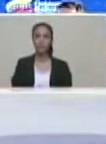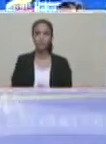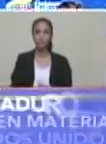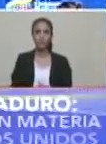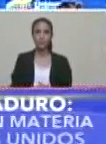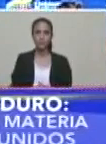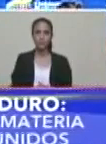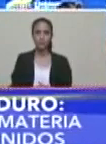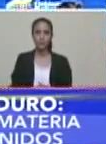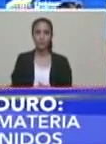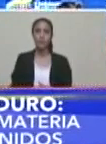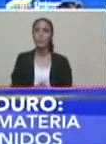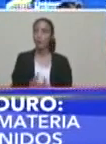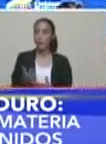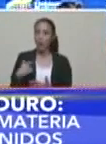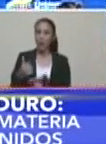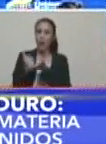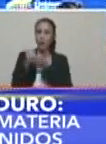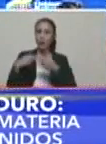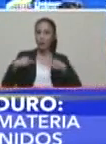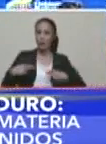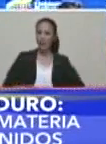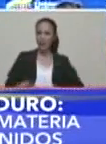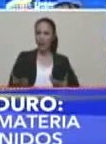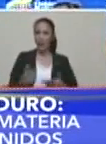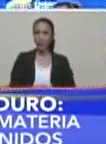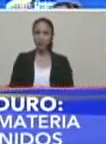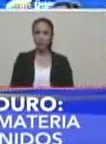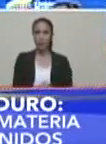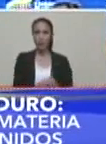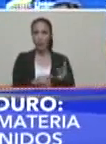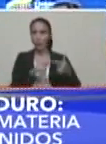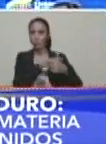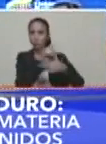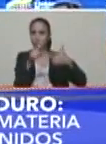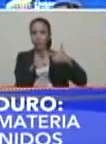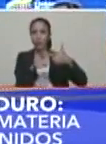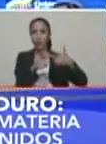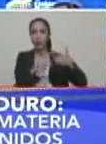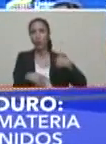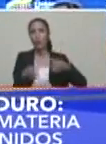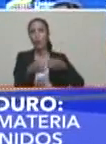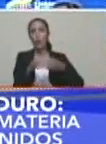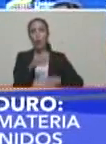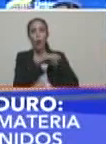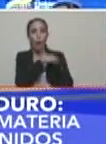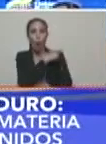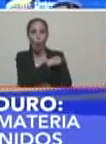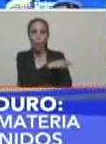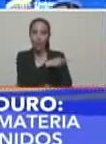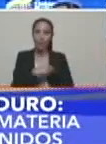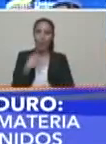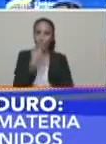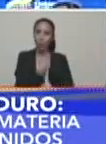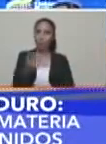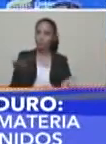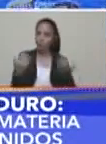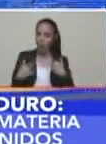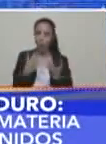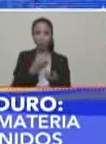la cooperación para ayuda humanitaria estos tres niveles de la Cruz Roja Internacional. Y yo le dije, vengan, vamos a